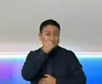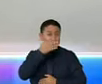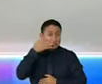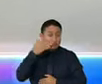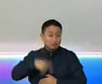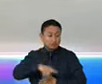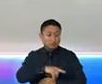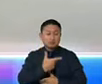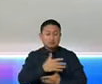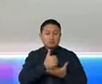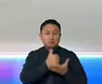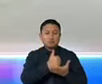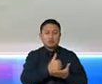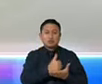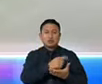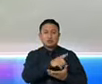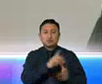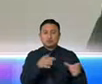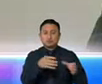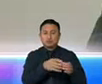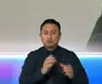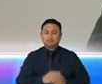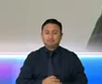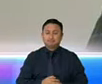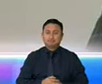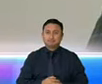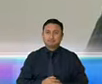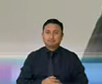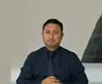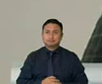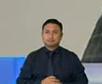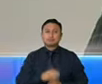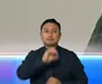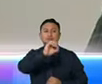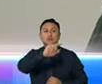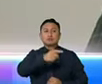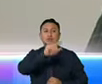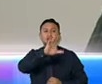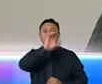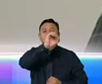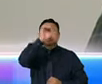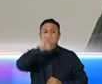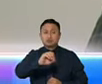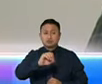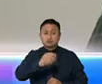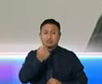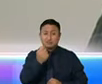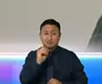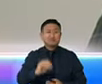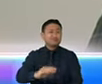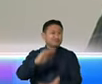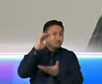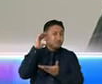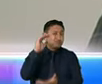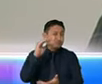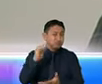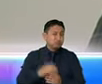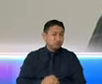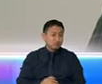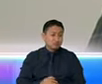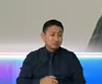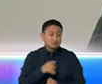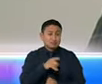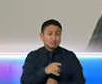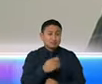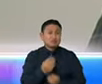están entre las beneficiadas por este cuerpo legal. El destinar casi el 0.5% es mucho dinero, es bastante dinero que va a